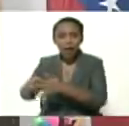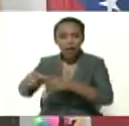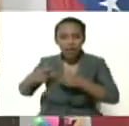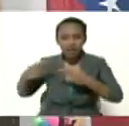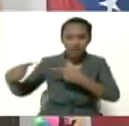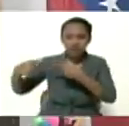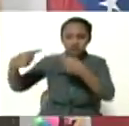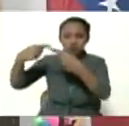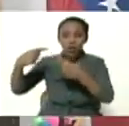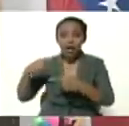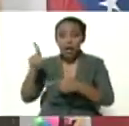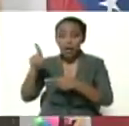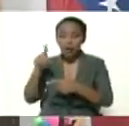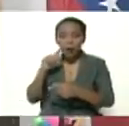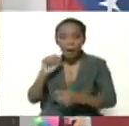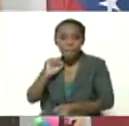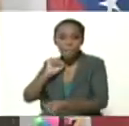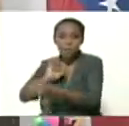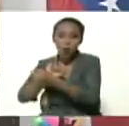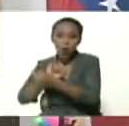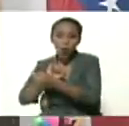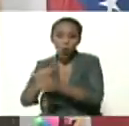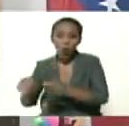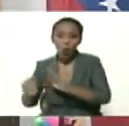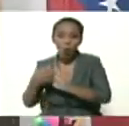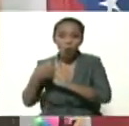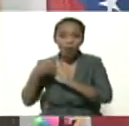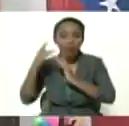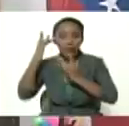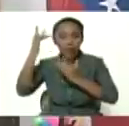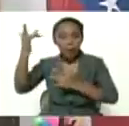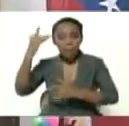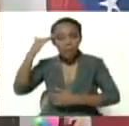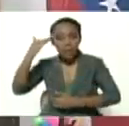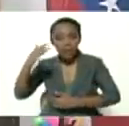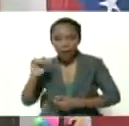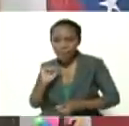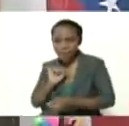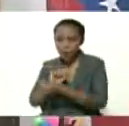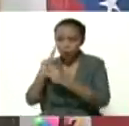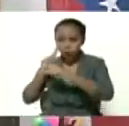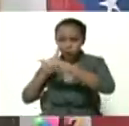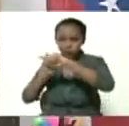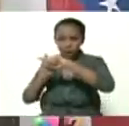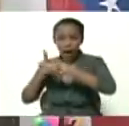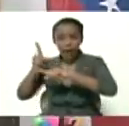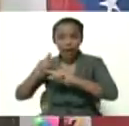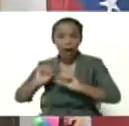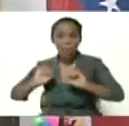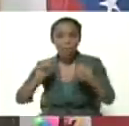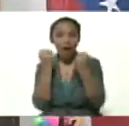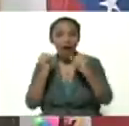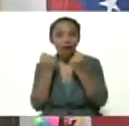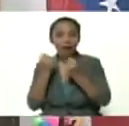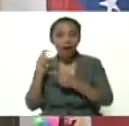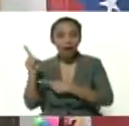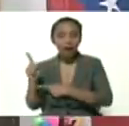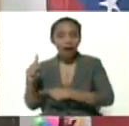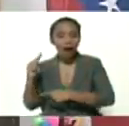Lo capturó la División de Contrainteligencia Militar en la carretera de Barranquilla a Riohacha.